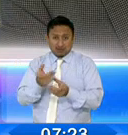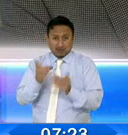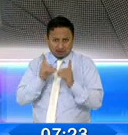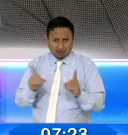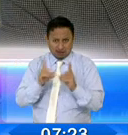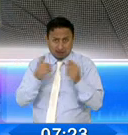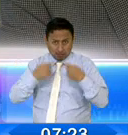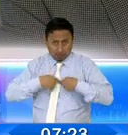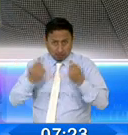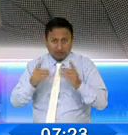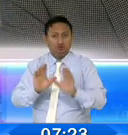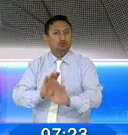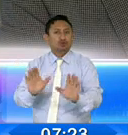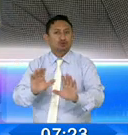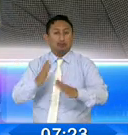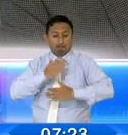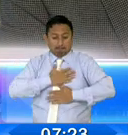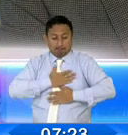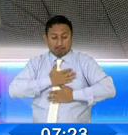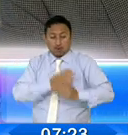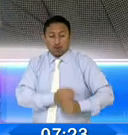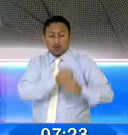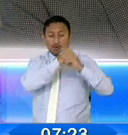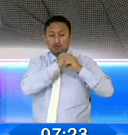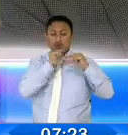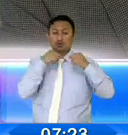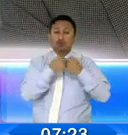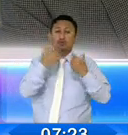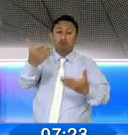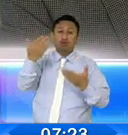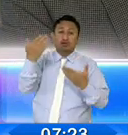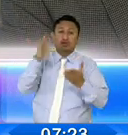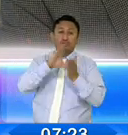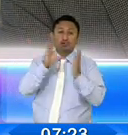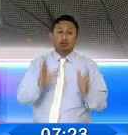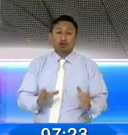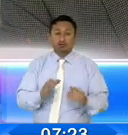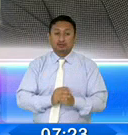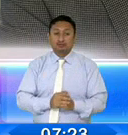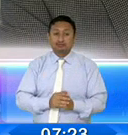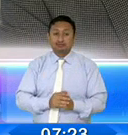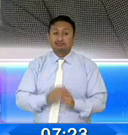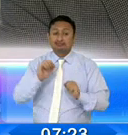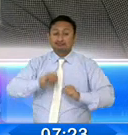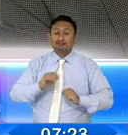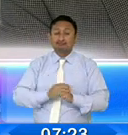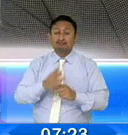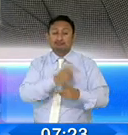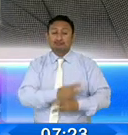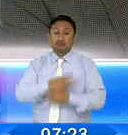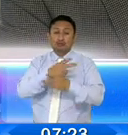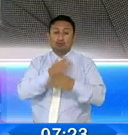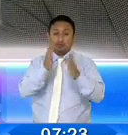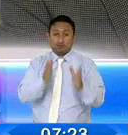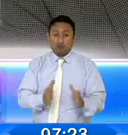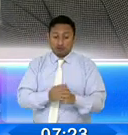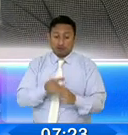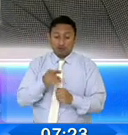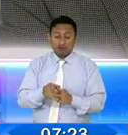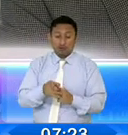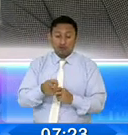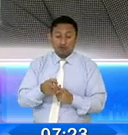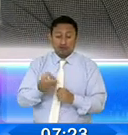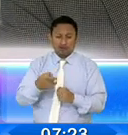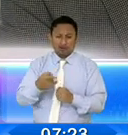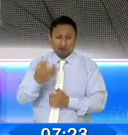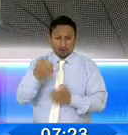Nuestra obligación como movimiento político y como ciudadano es que los consejeros transparenten esas anomalías